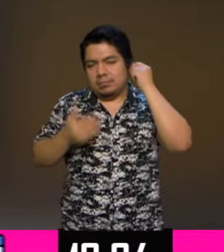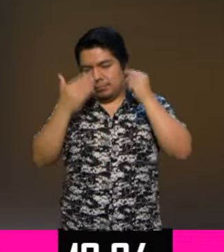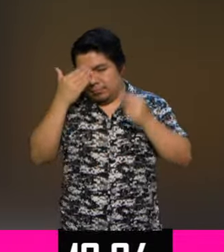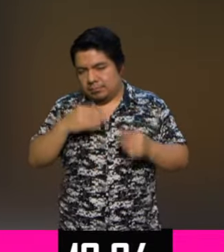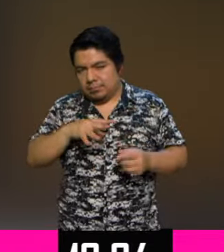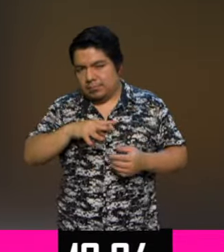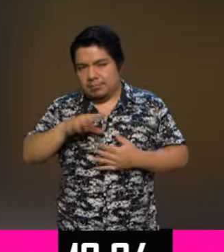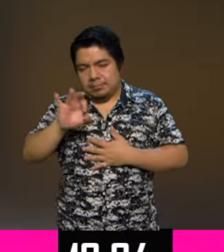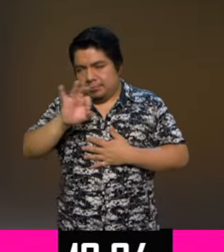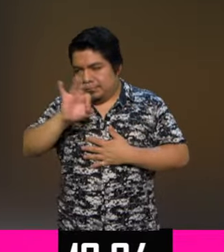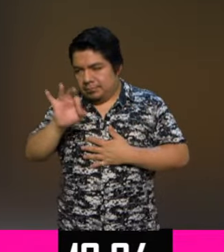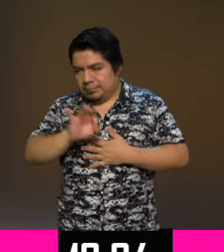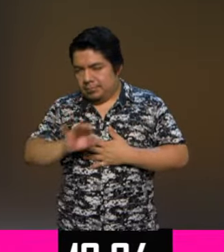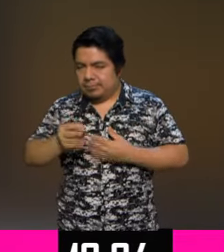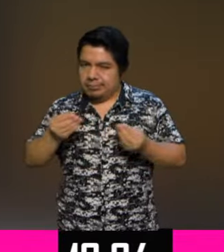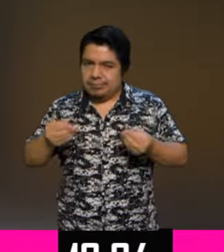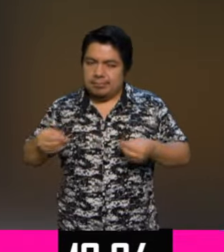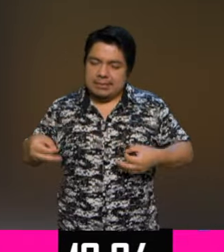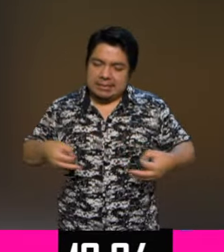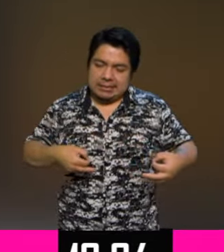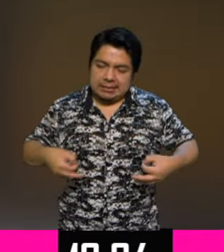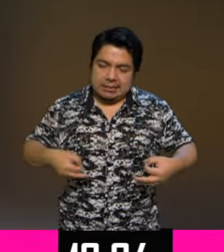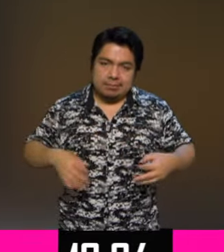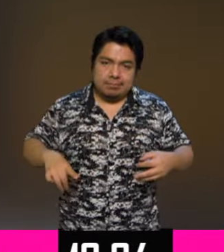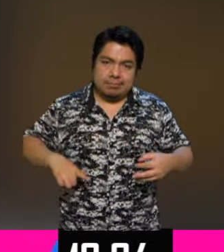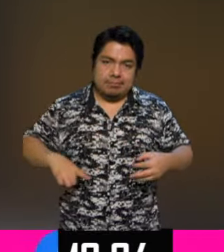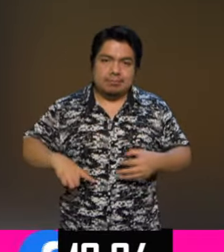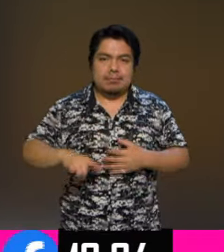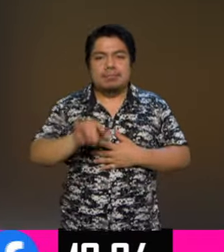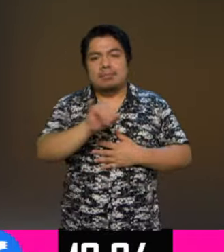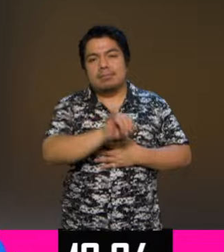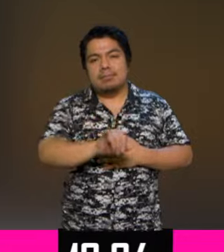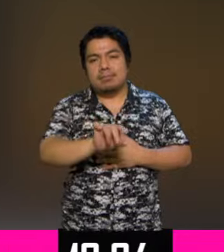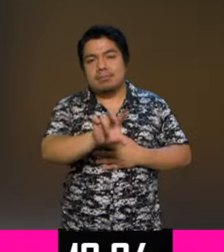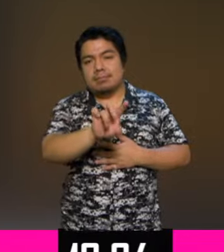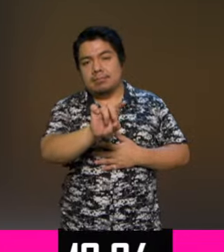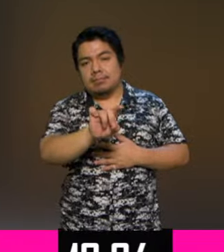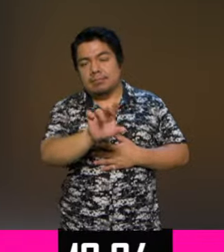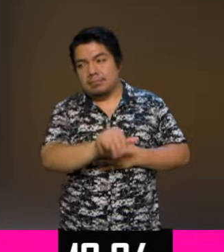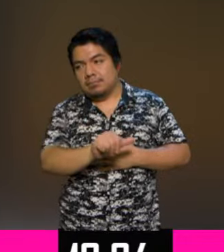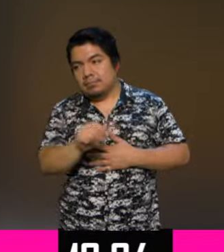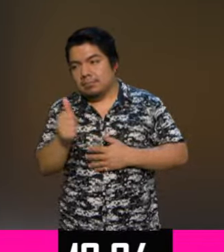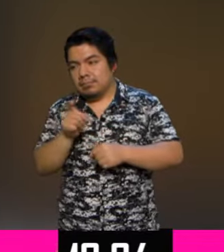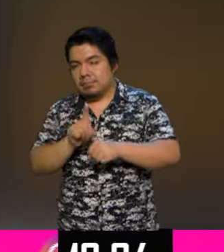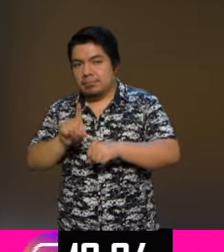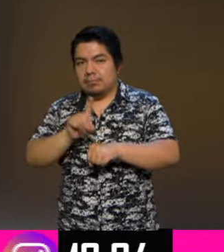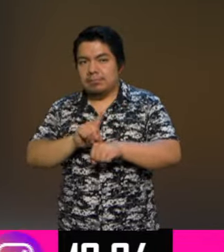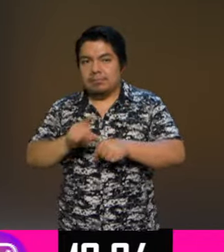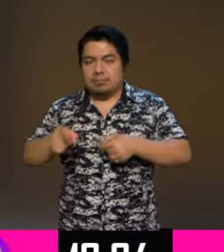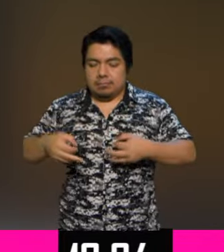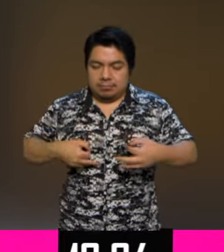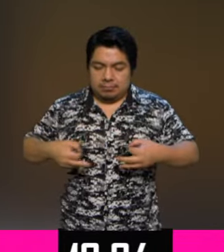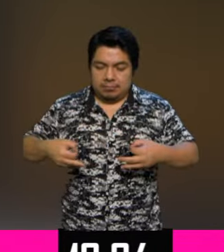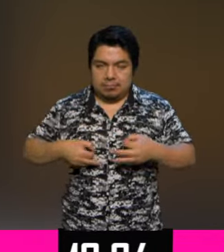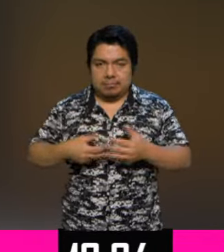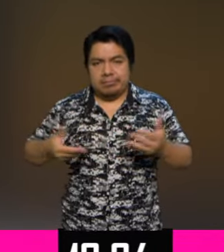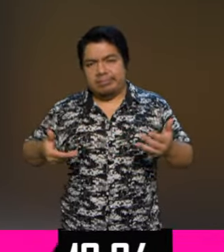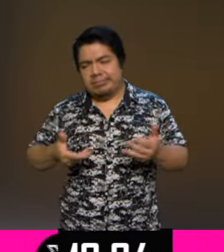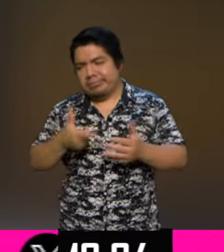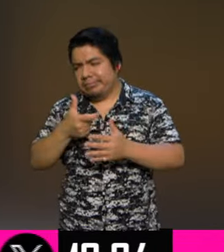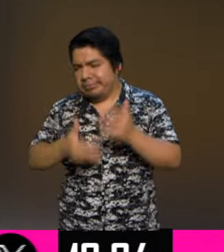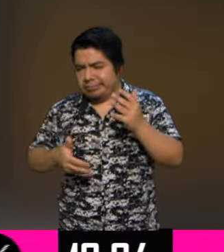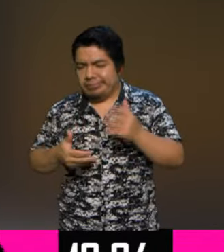promociones del mundo, de todos los teatros públicos. Los jueves cuesta 30 pesos. No puede ser. Los demás días son teatros. 30 pesos para ir al teatro.